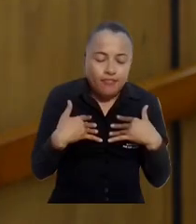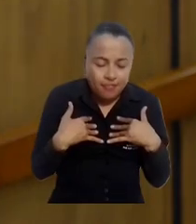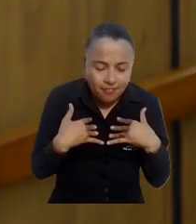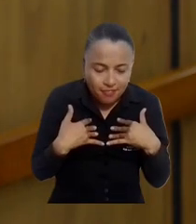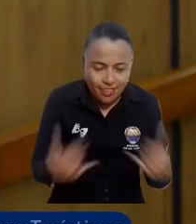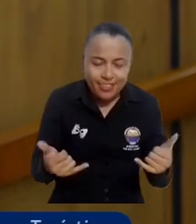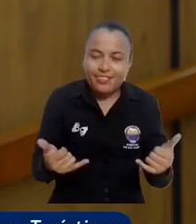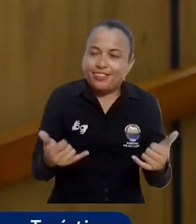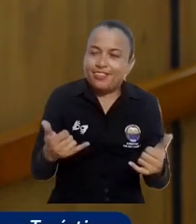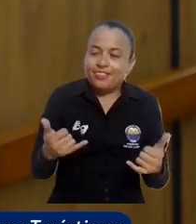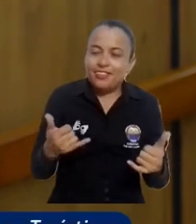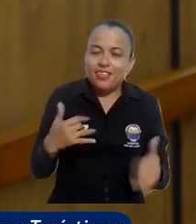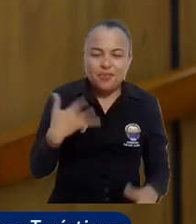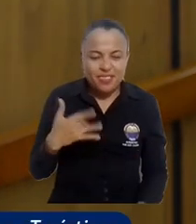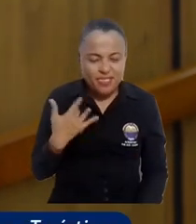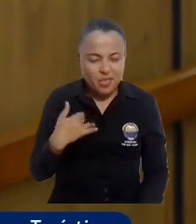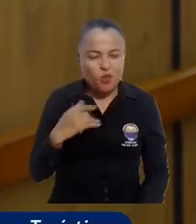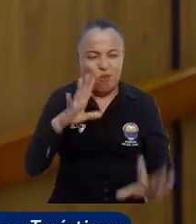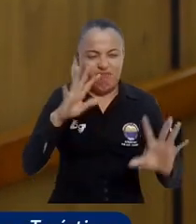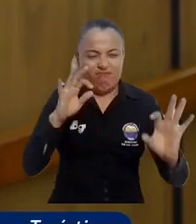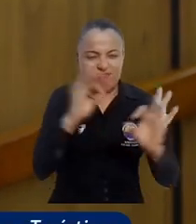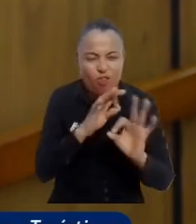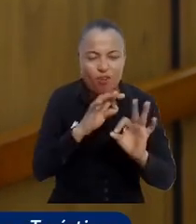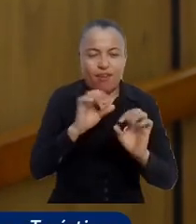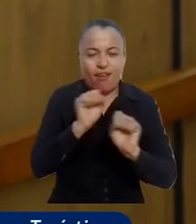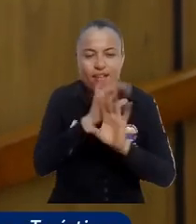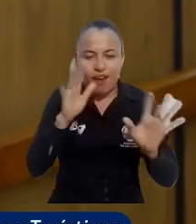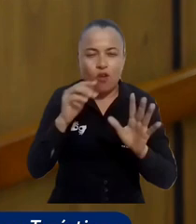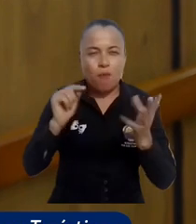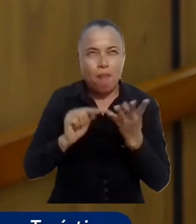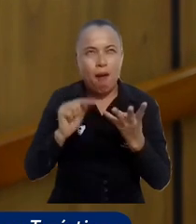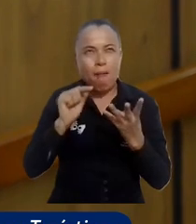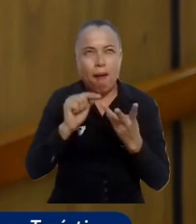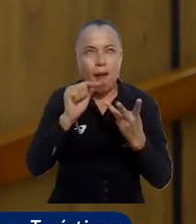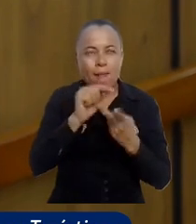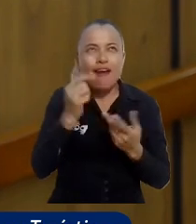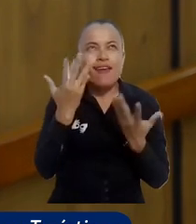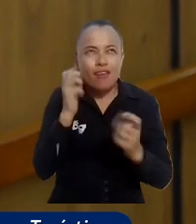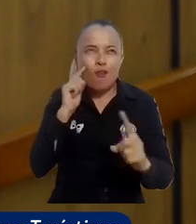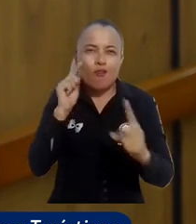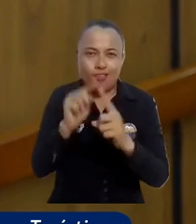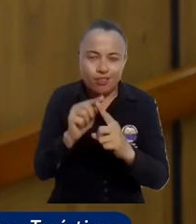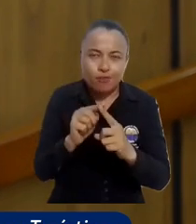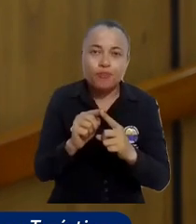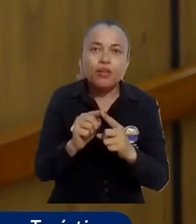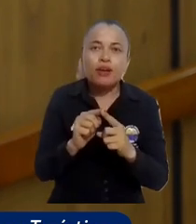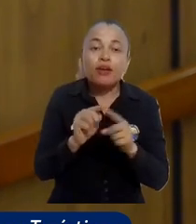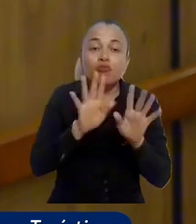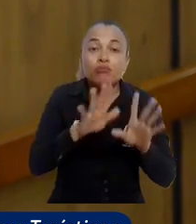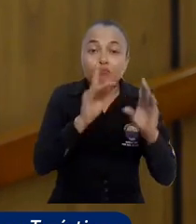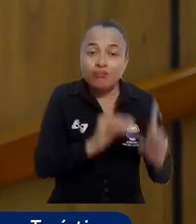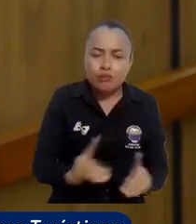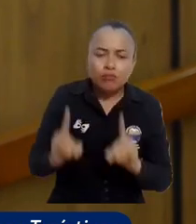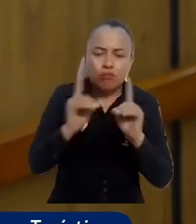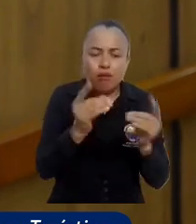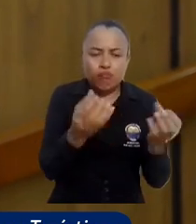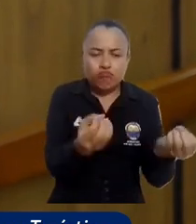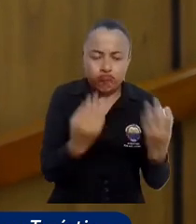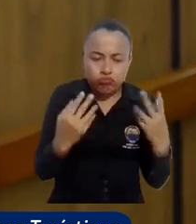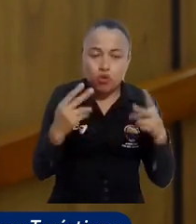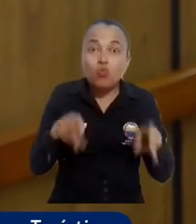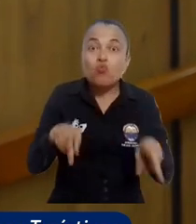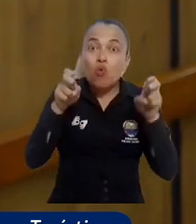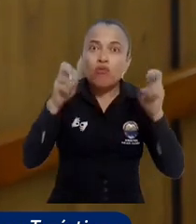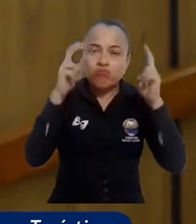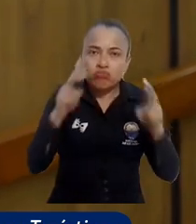Me siento completamente feliz, me siento más enfocada a lo que quiero ser, a lo que quiero llegar. El